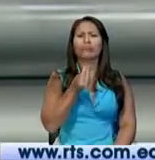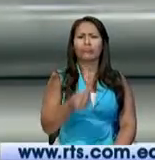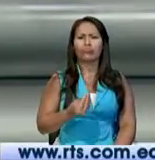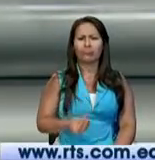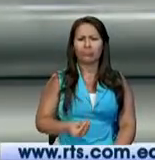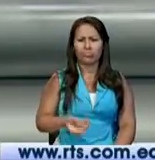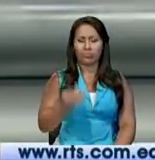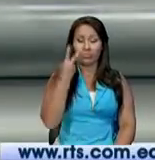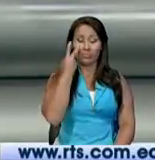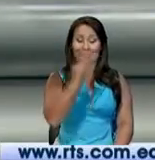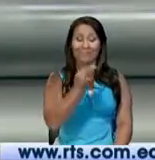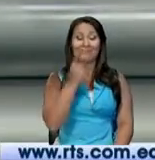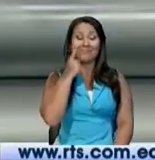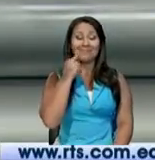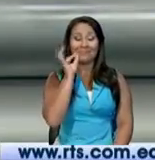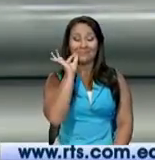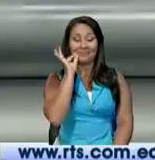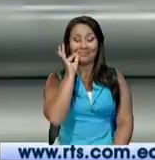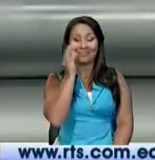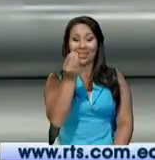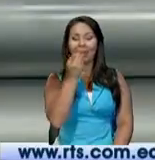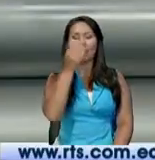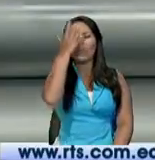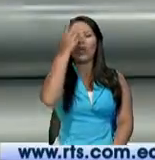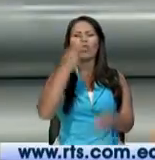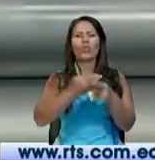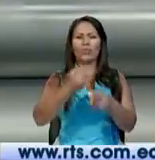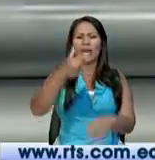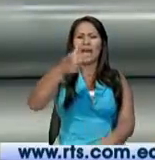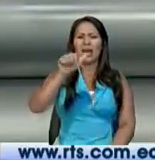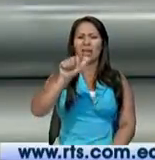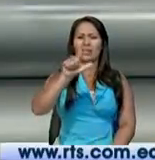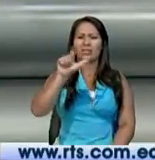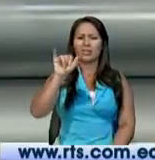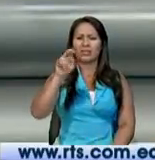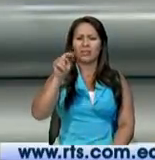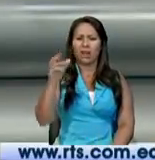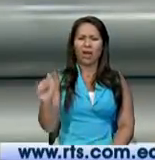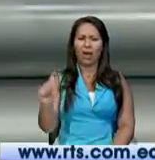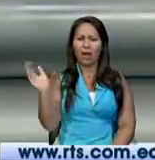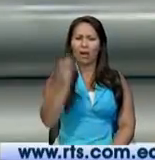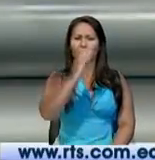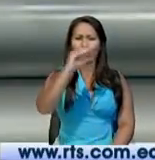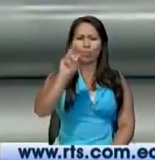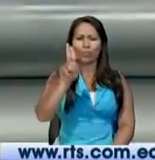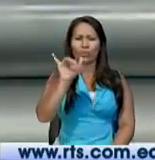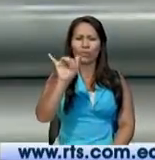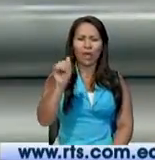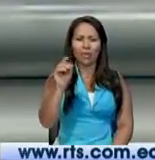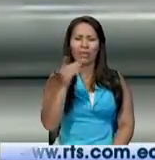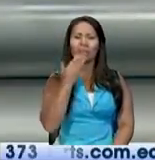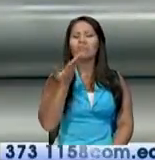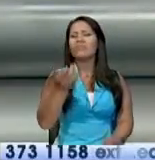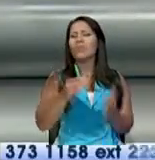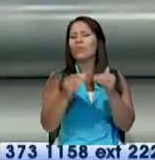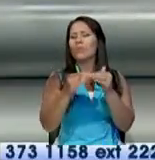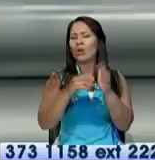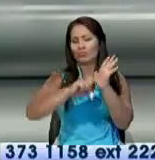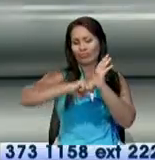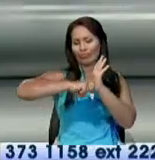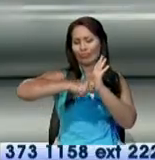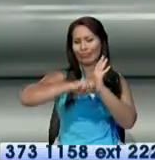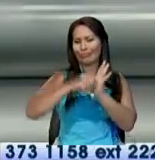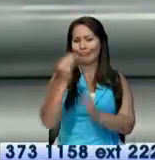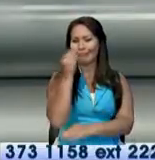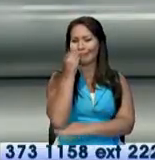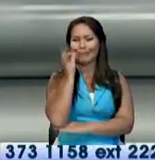delicia gastronómica toma este nombre porque tiene sabor a cuy. En la siguiente nota veamos cómo es su elaboración y por qué es tan apetecida